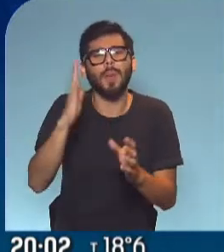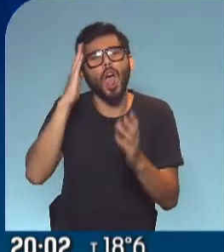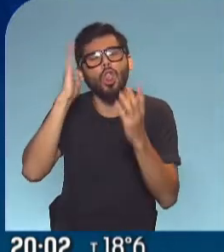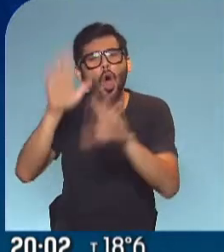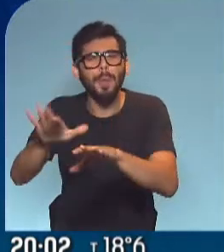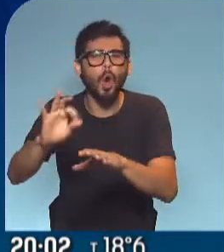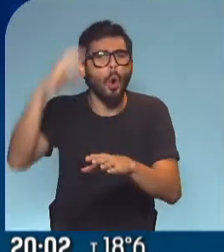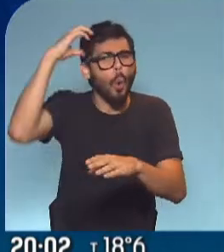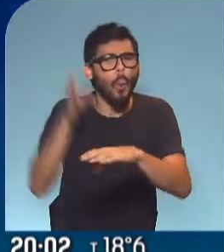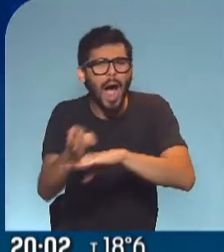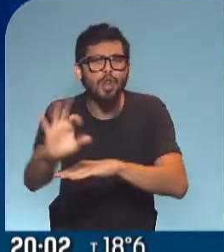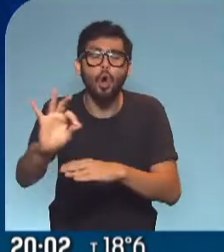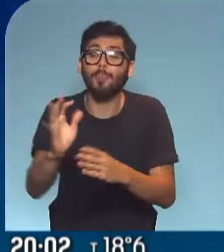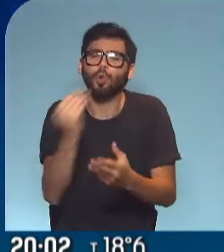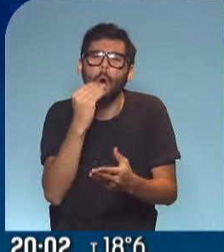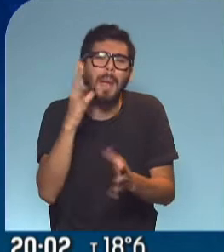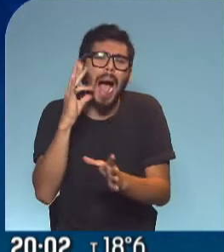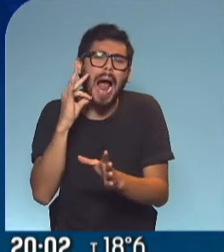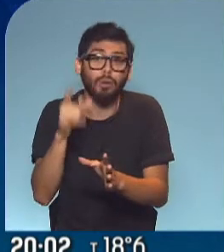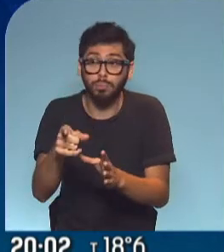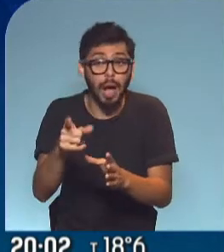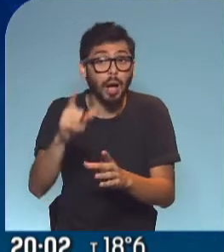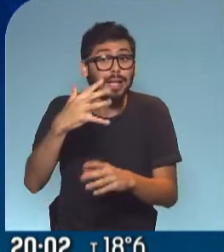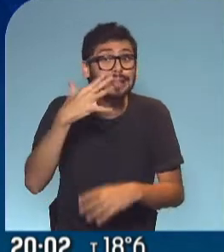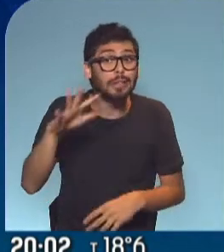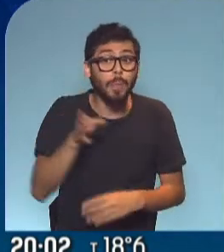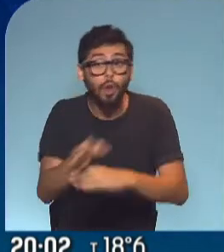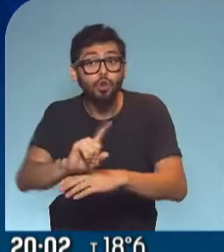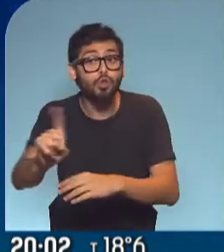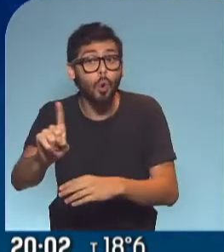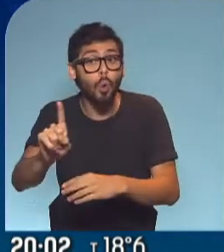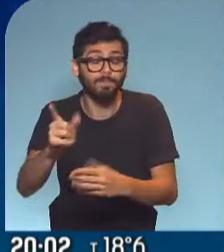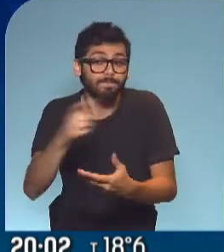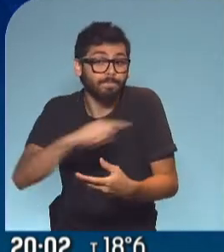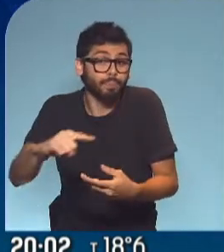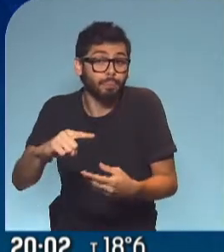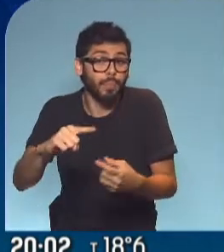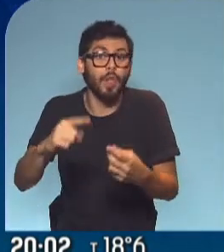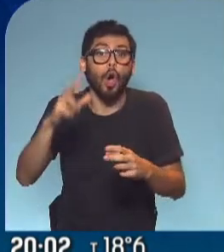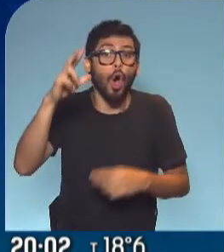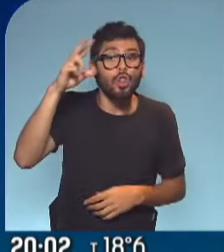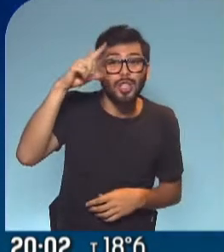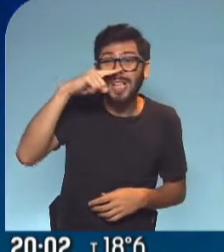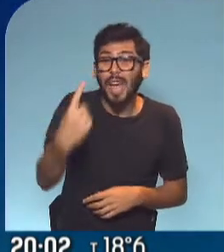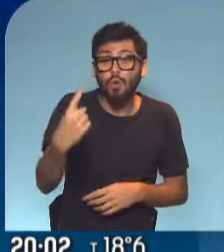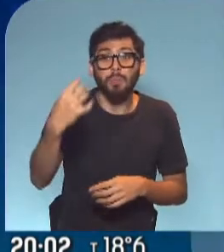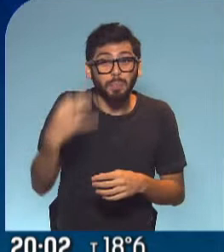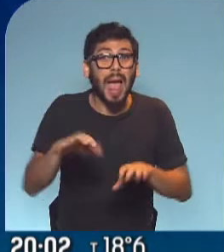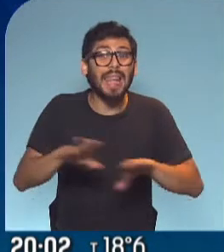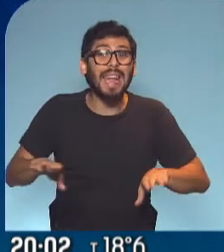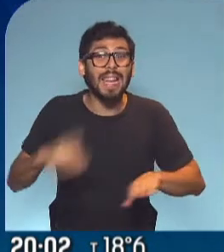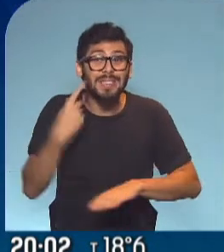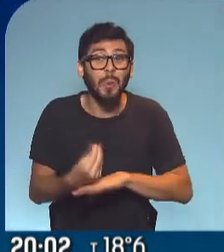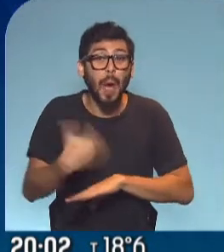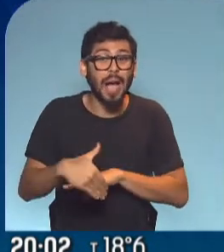al baño, o a comer. 871 son niños. Son niñas y niños. Sí, este es el número que más duele, ¿no? Obviamente es el